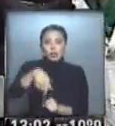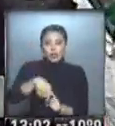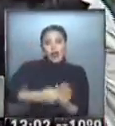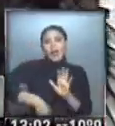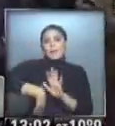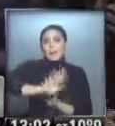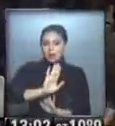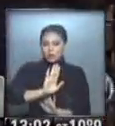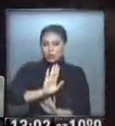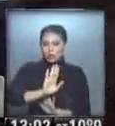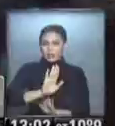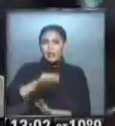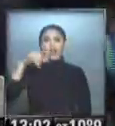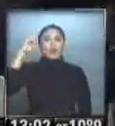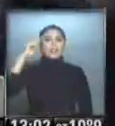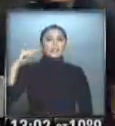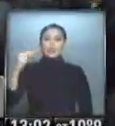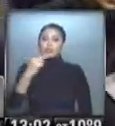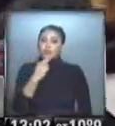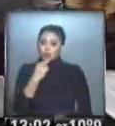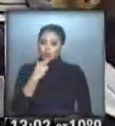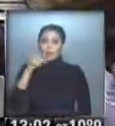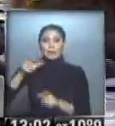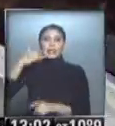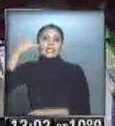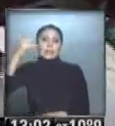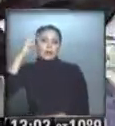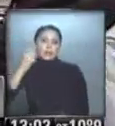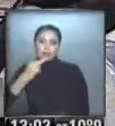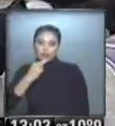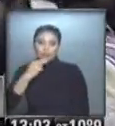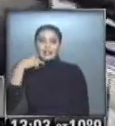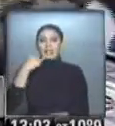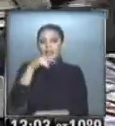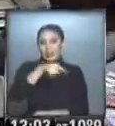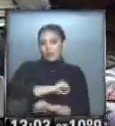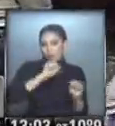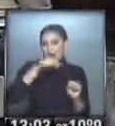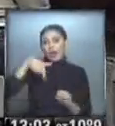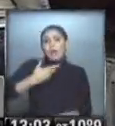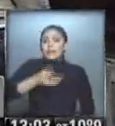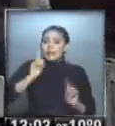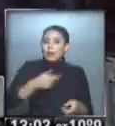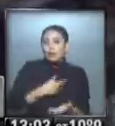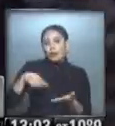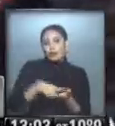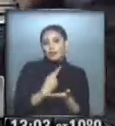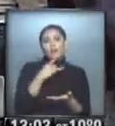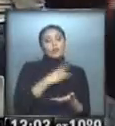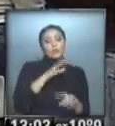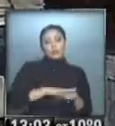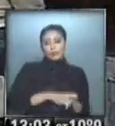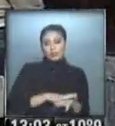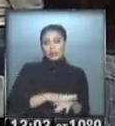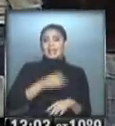mayoría se han realizado a través del 911 y además piden que el Ministerio de Educación de la Ciudad de Buenos Aires intervenga, porque cada vez que hay una